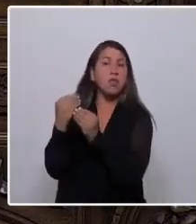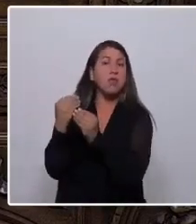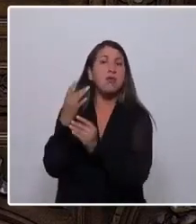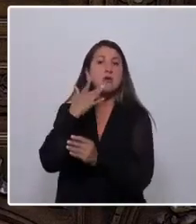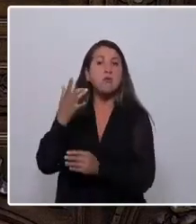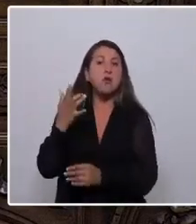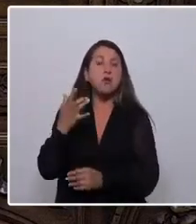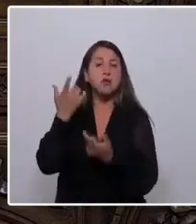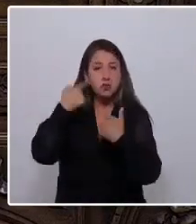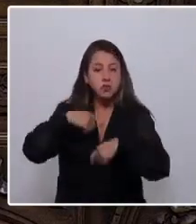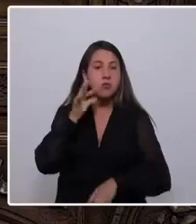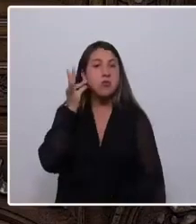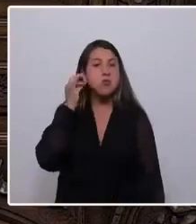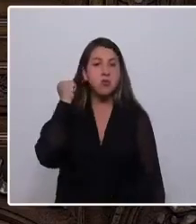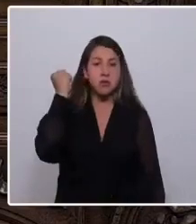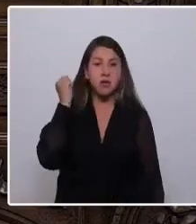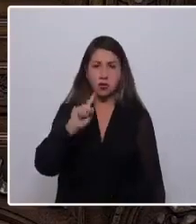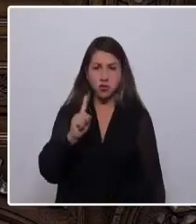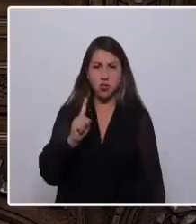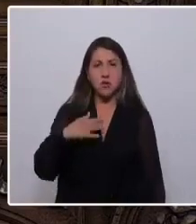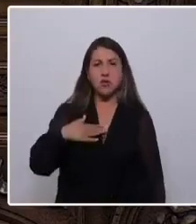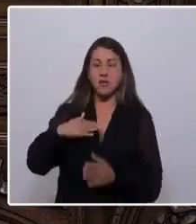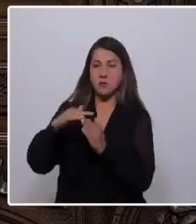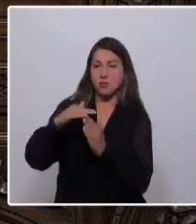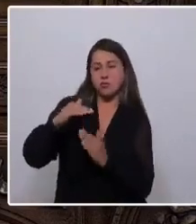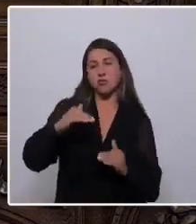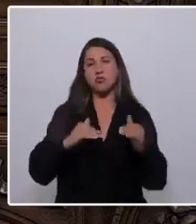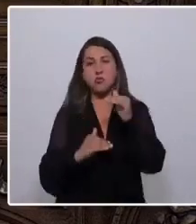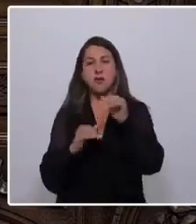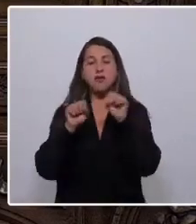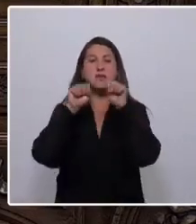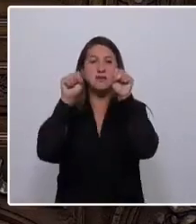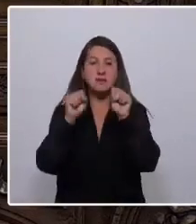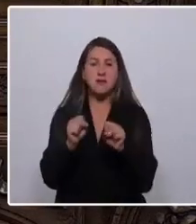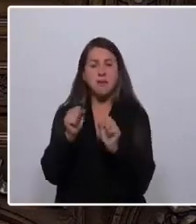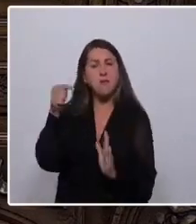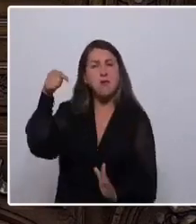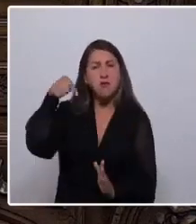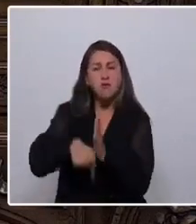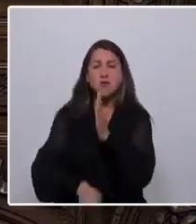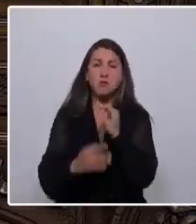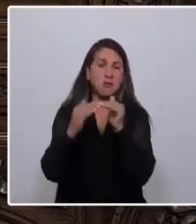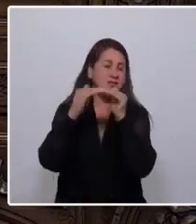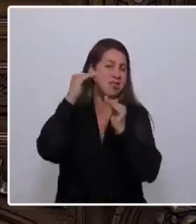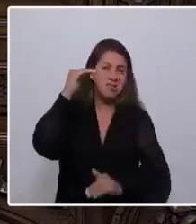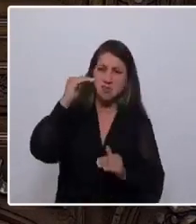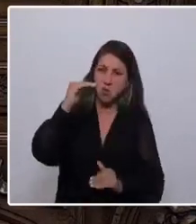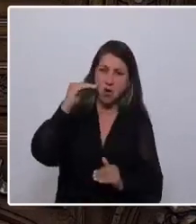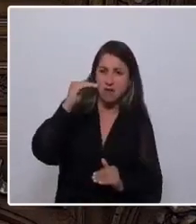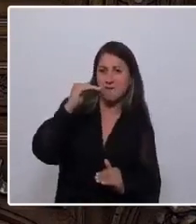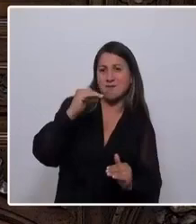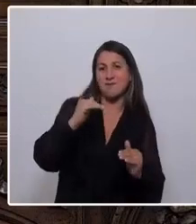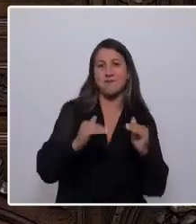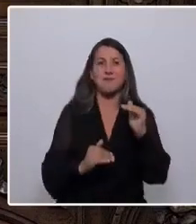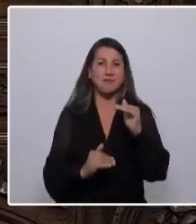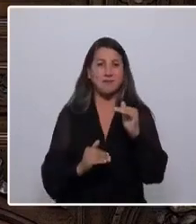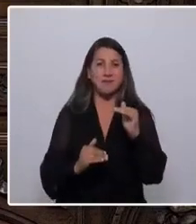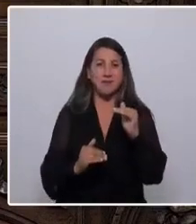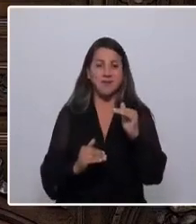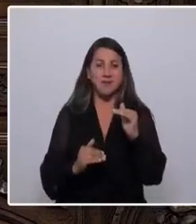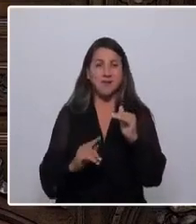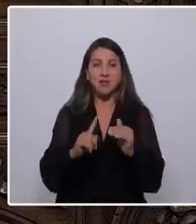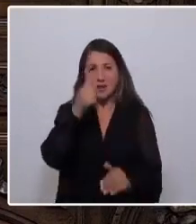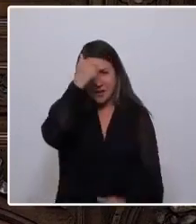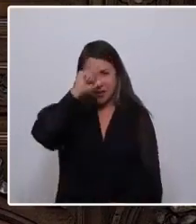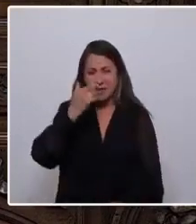de ser mujeres. Vamos a superar este sistema profundamente desigual por uno que no las castigue por ser